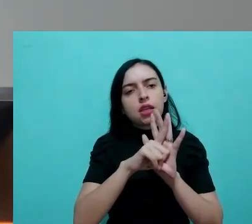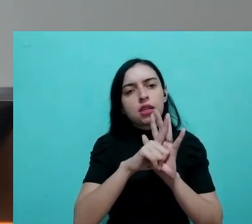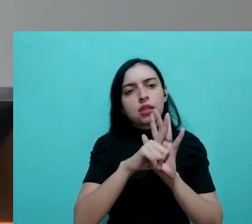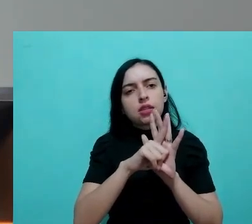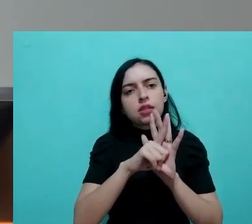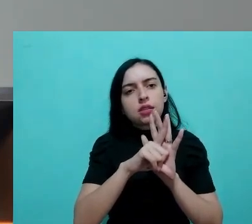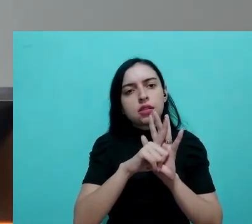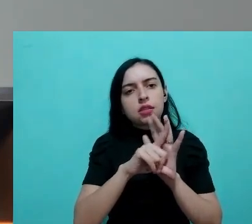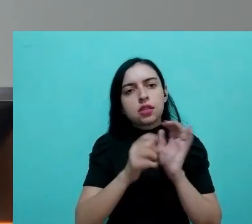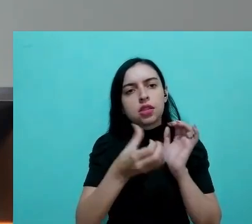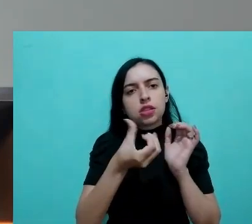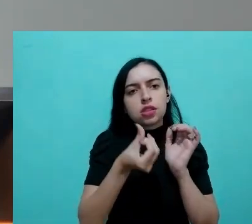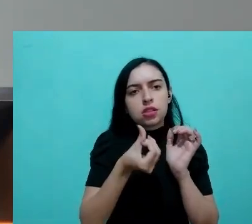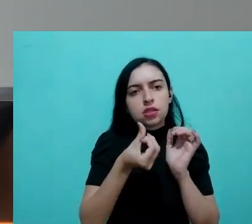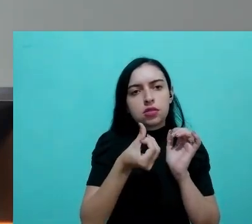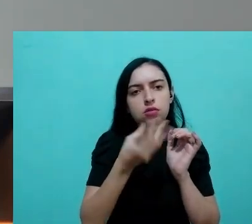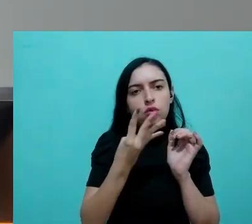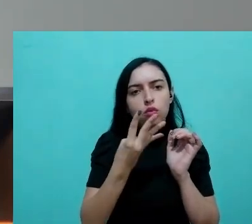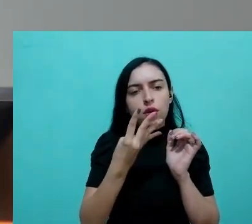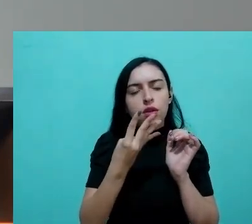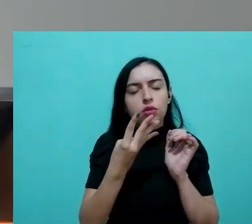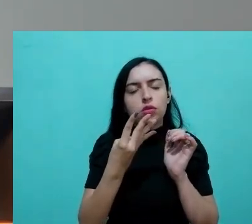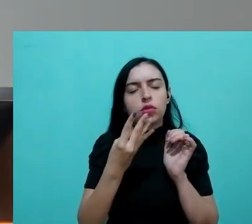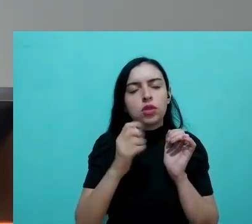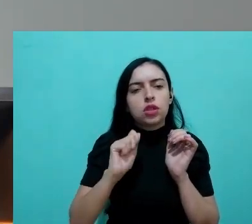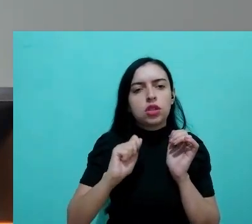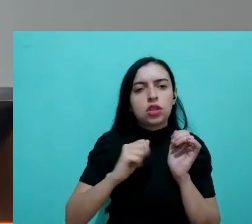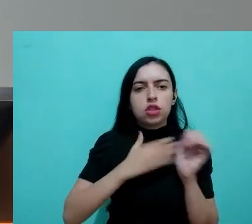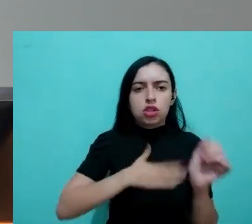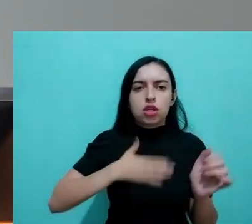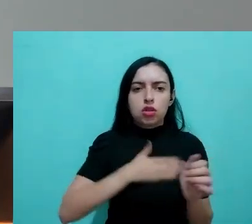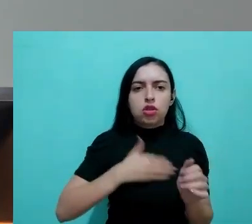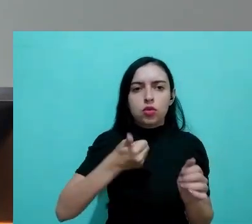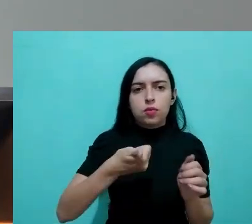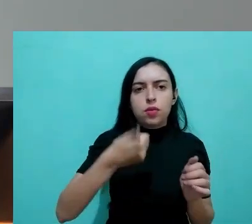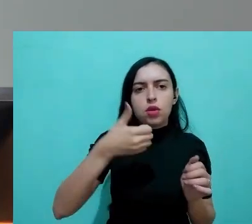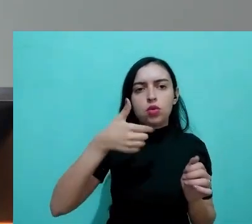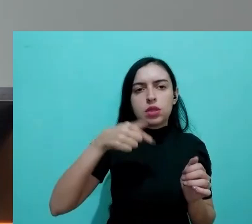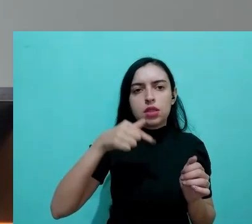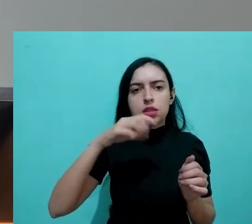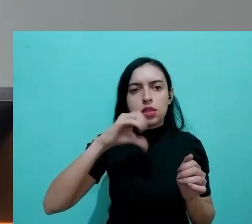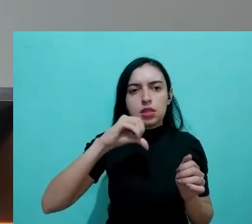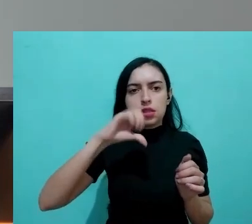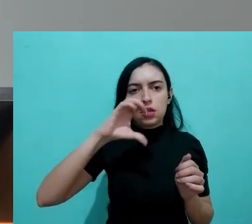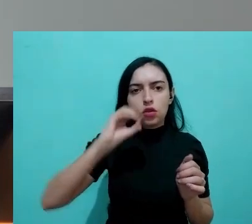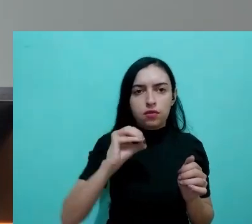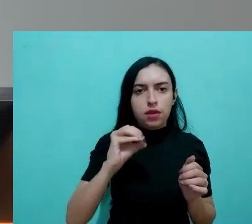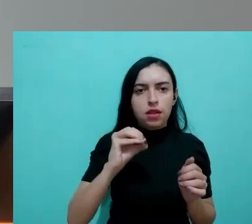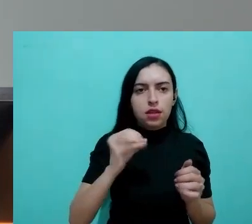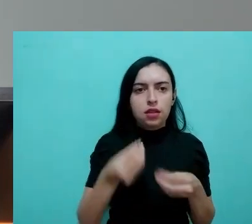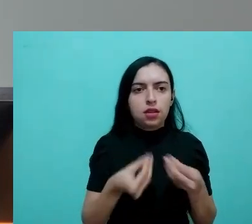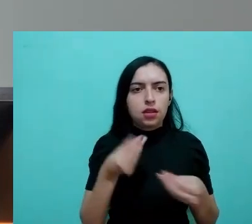16 y 24 de agosto de 1790, que está en vigor hoy,